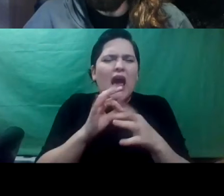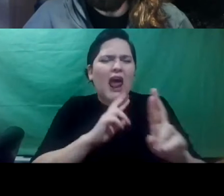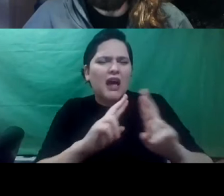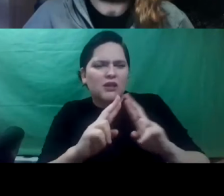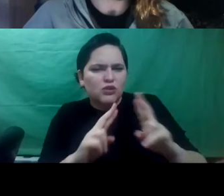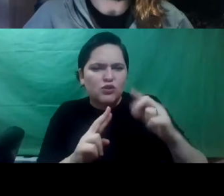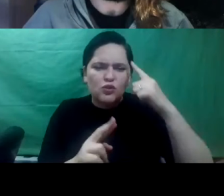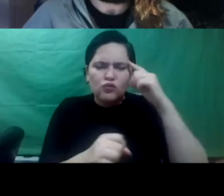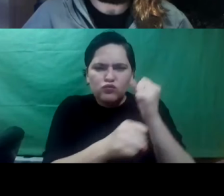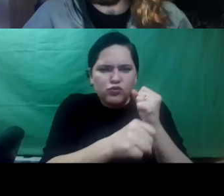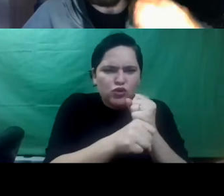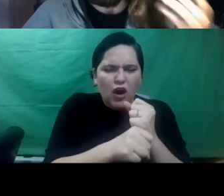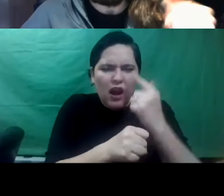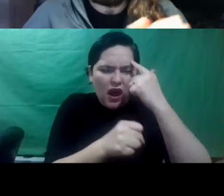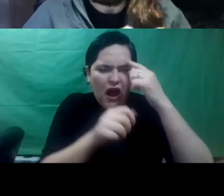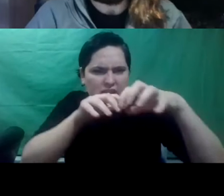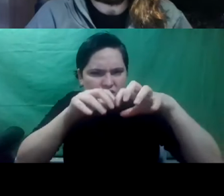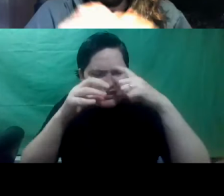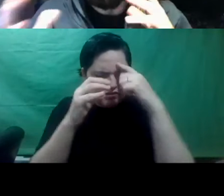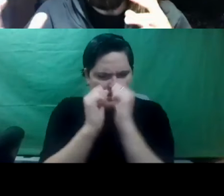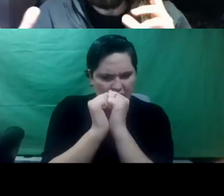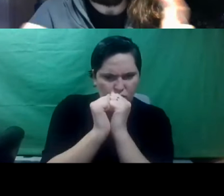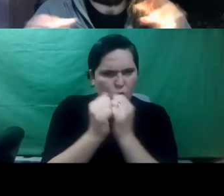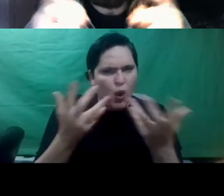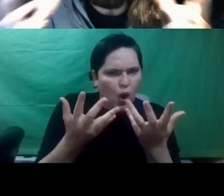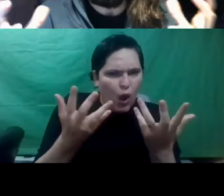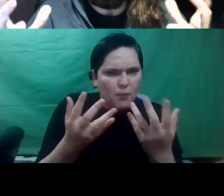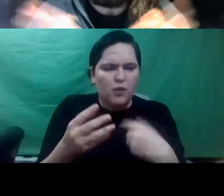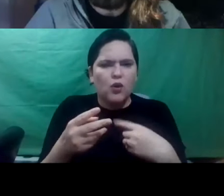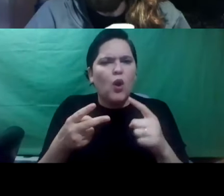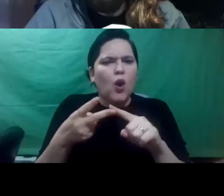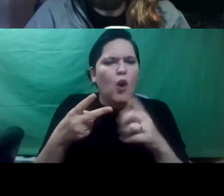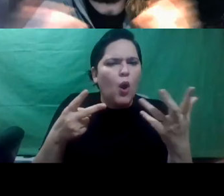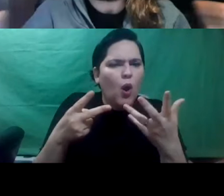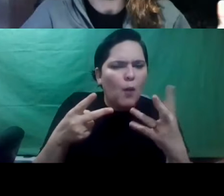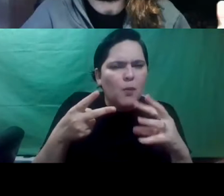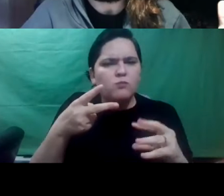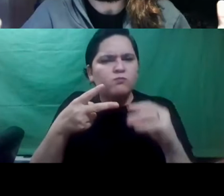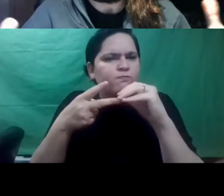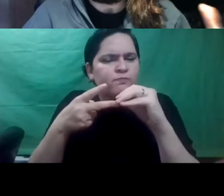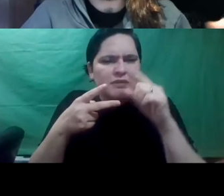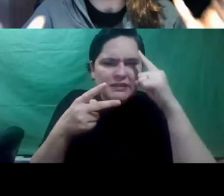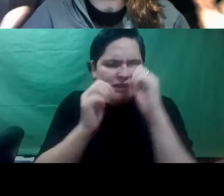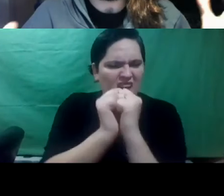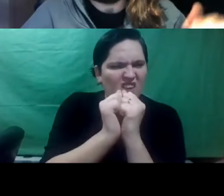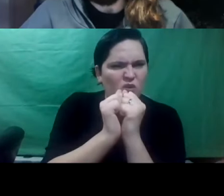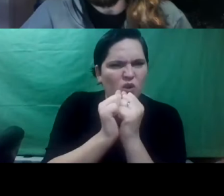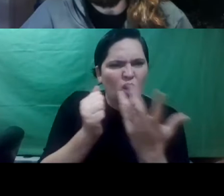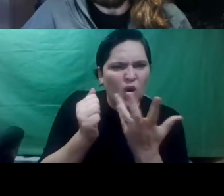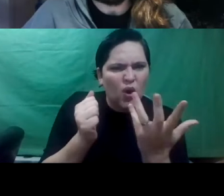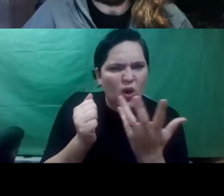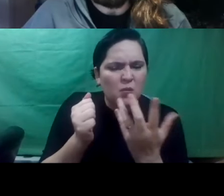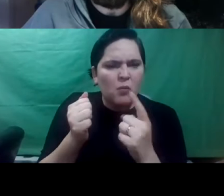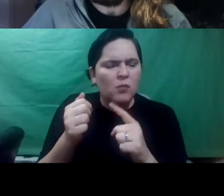la actividad cerebral, cómo se integran las diversas actividades o funciones neuronales distribuidas en todo el cerebro en una actividad